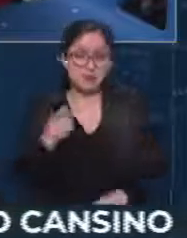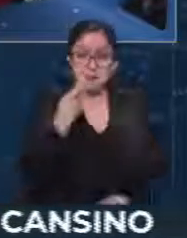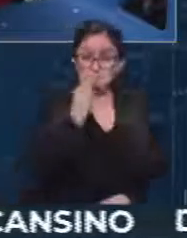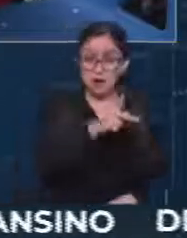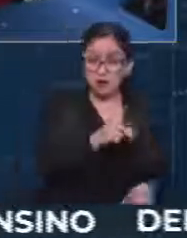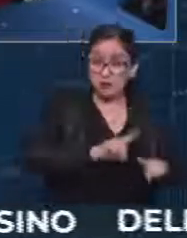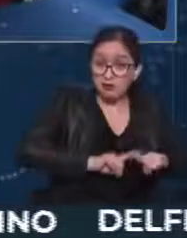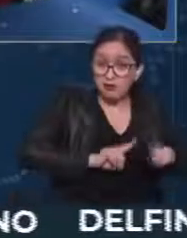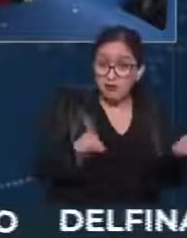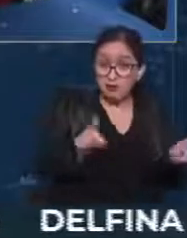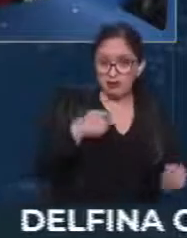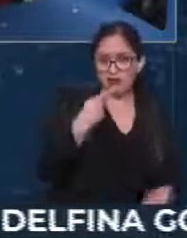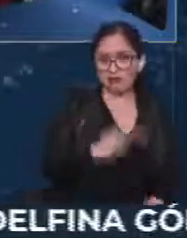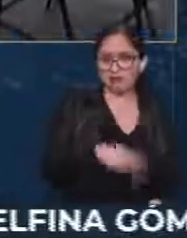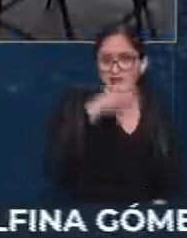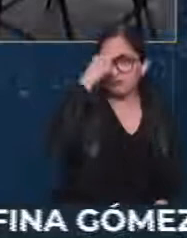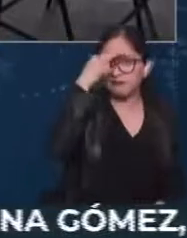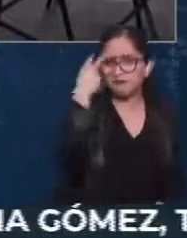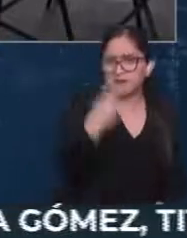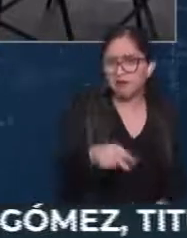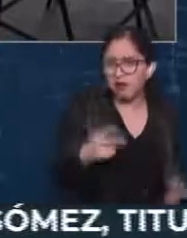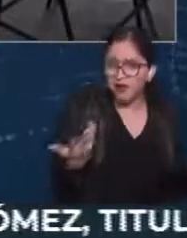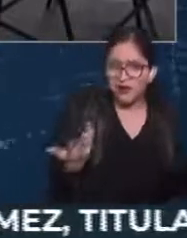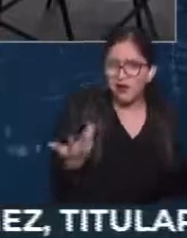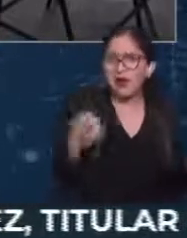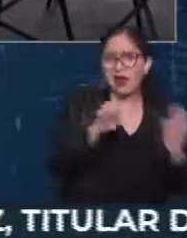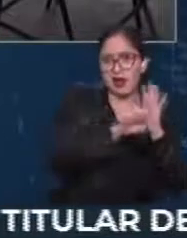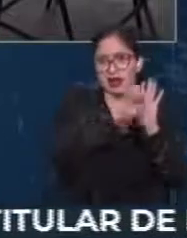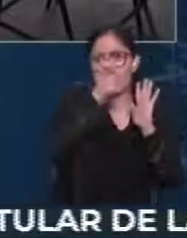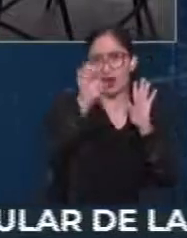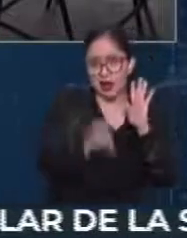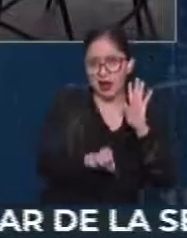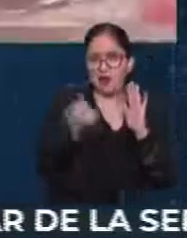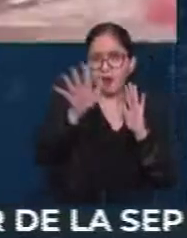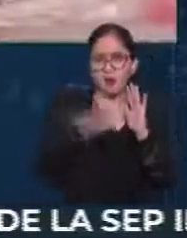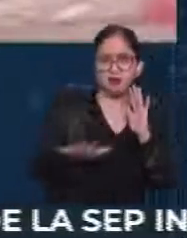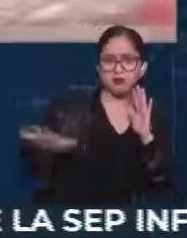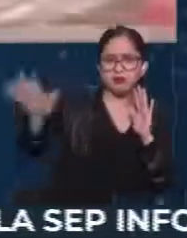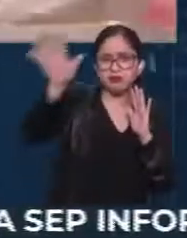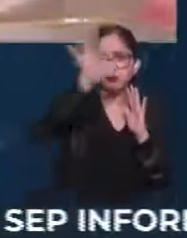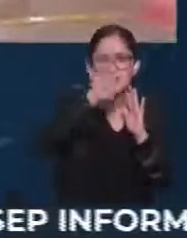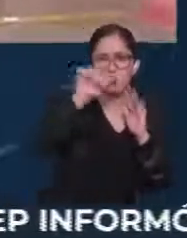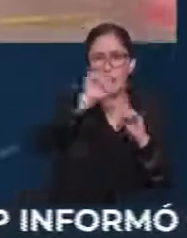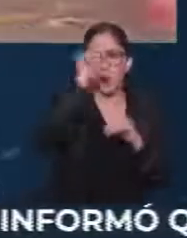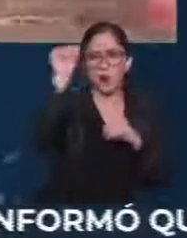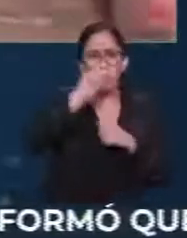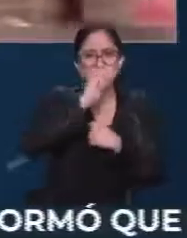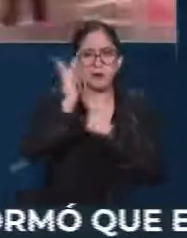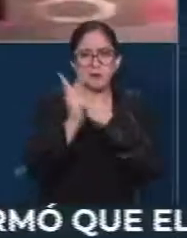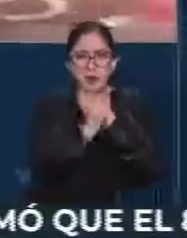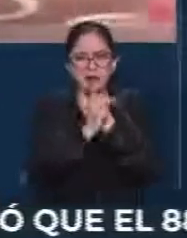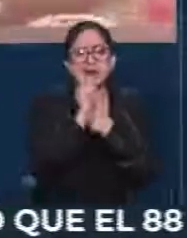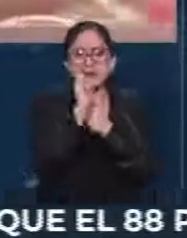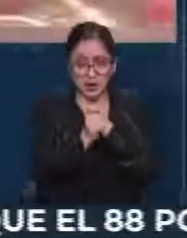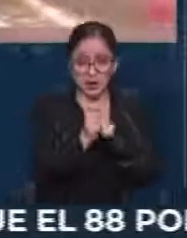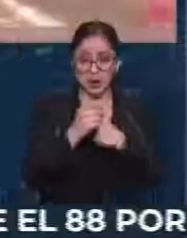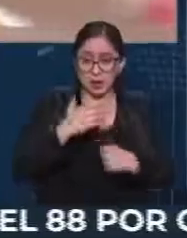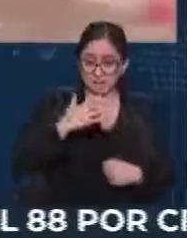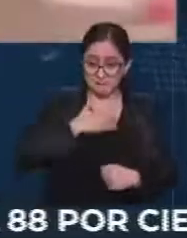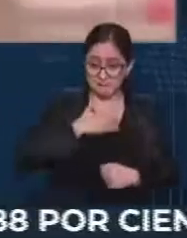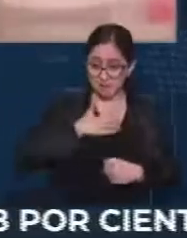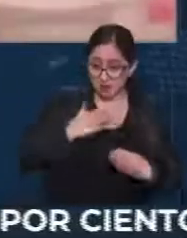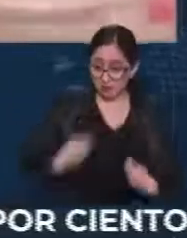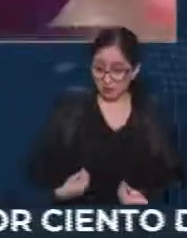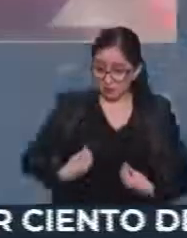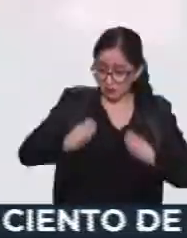que uno puede llevar a sus hijos a la escuela de su zona, sino que hay muchos traslados en la Ciudad de